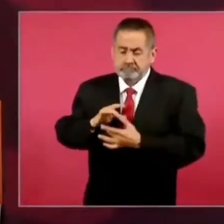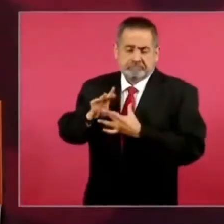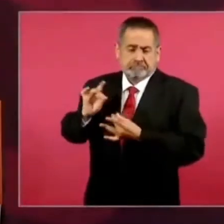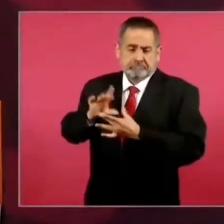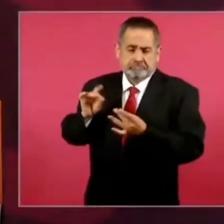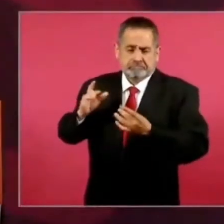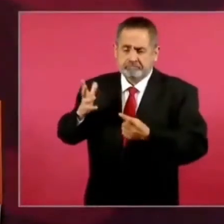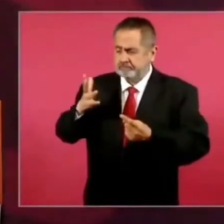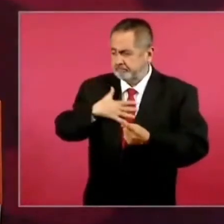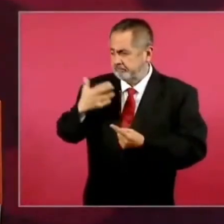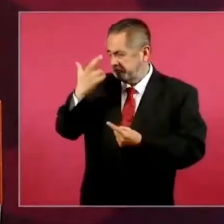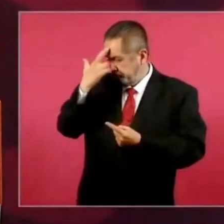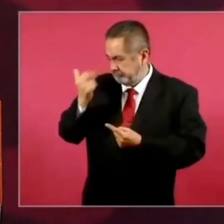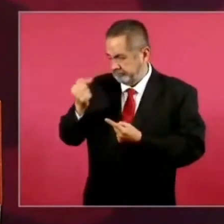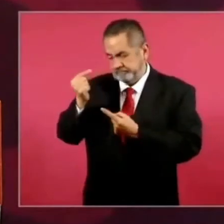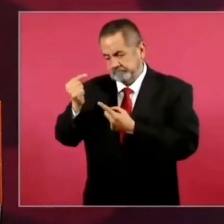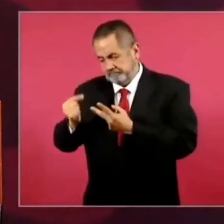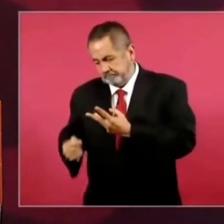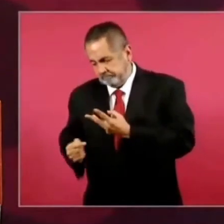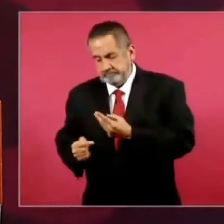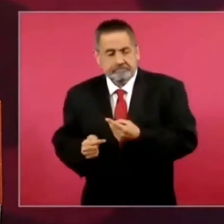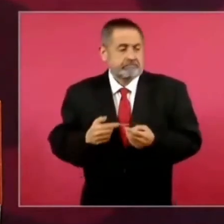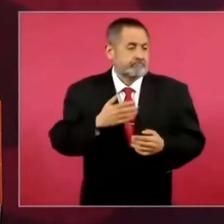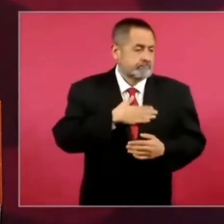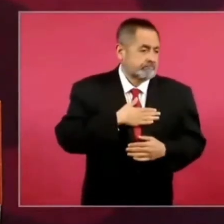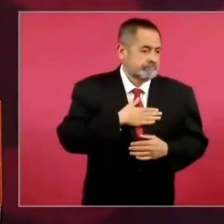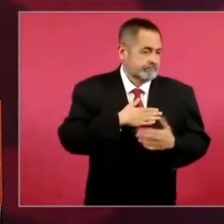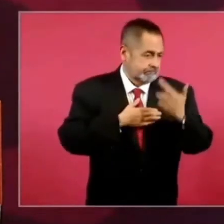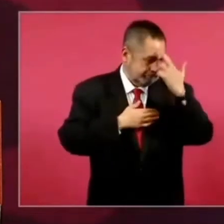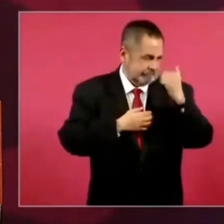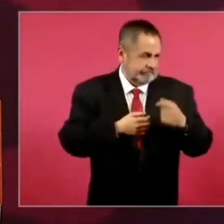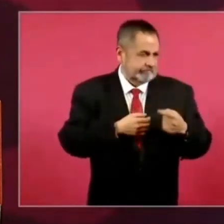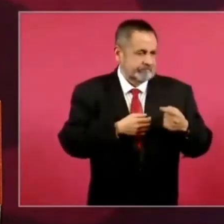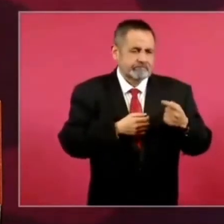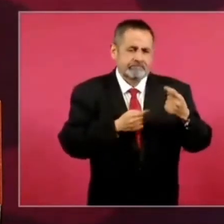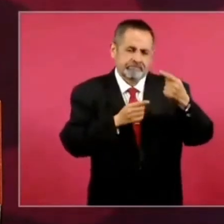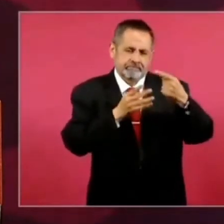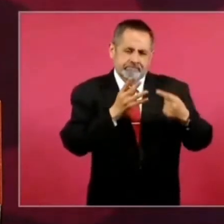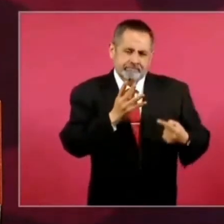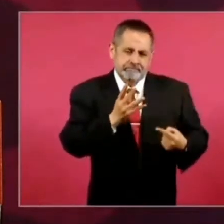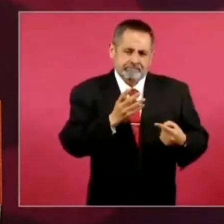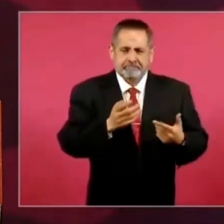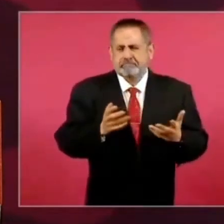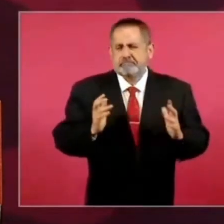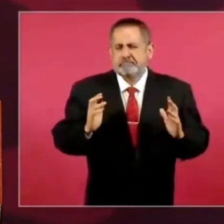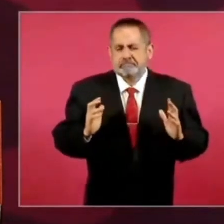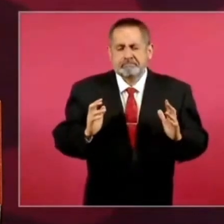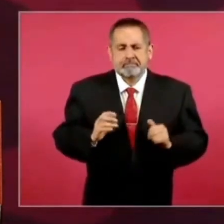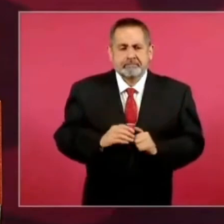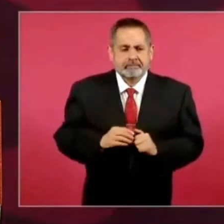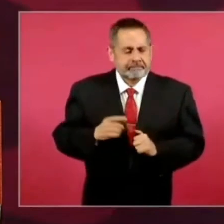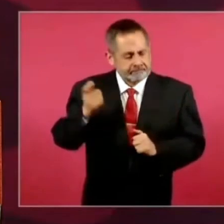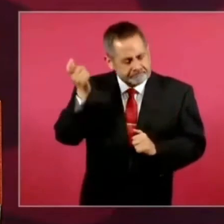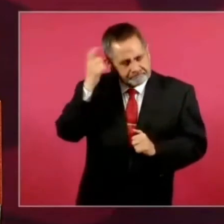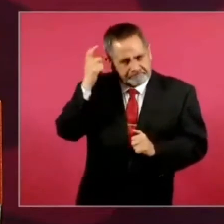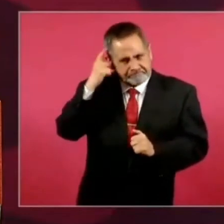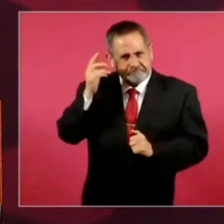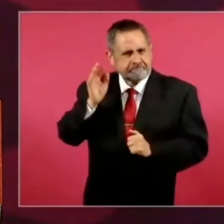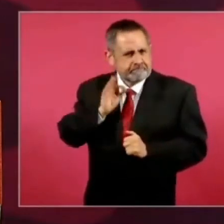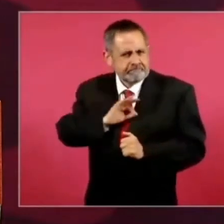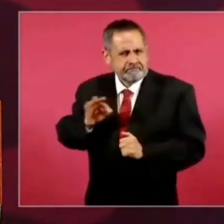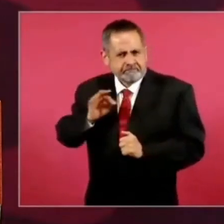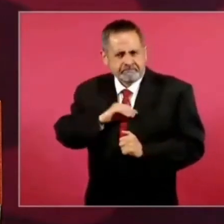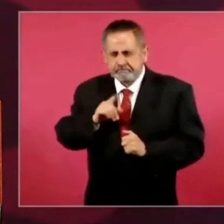sostenga sus argumentos. que tengamos capacidad